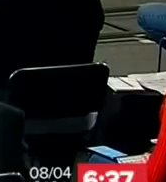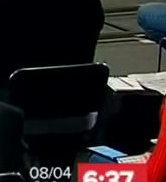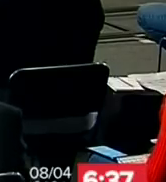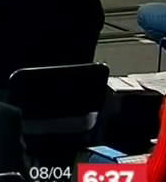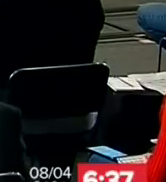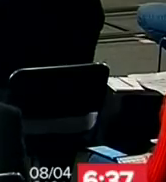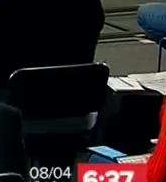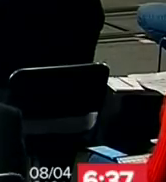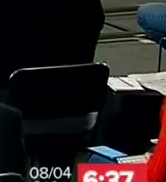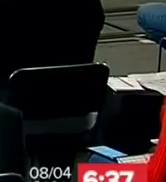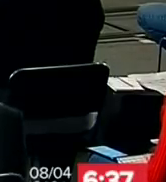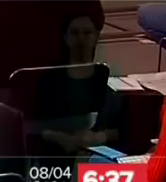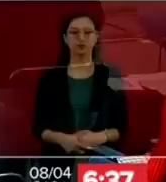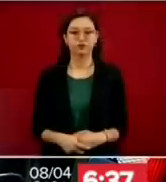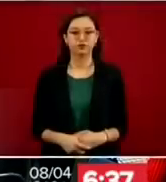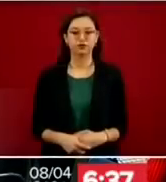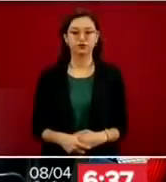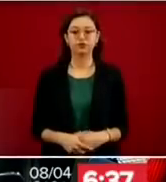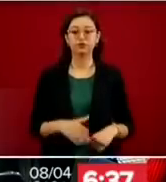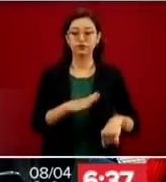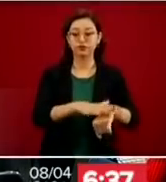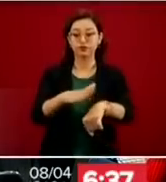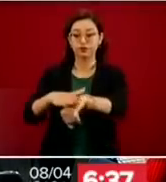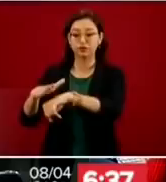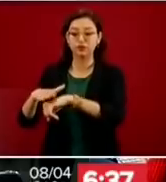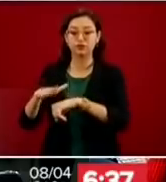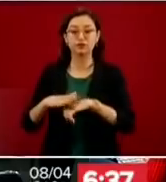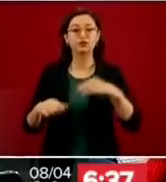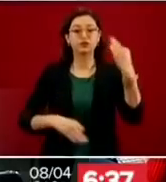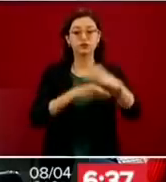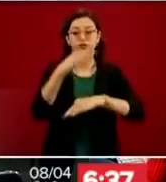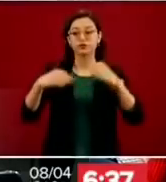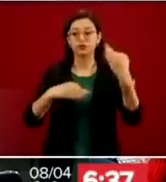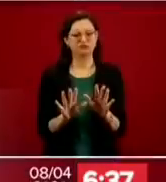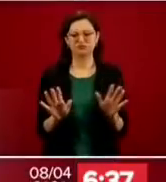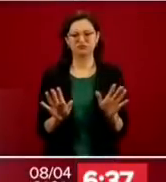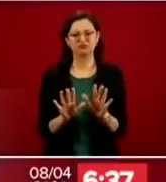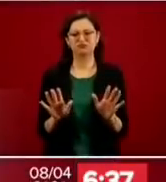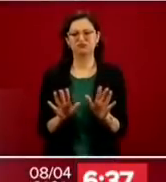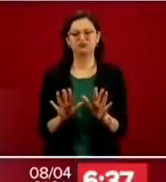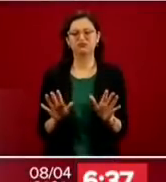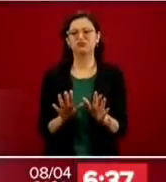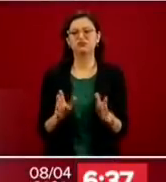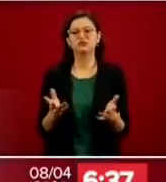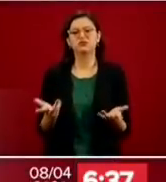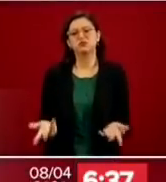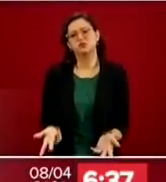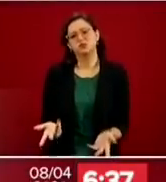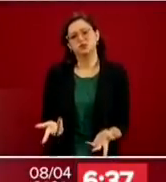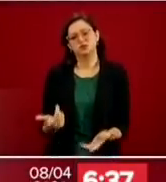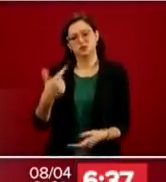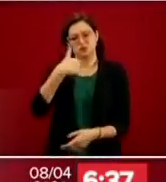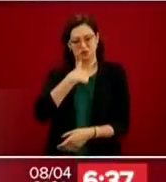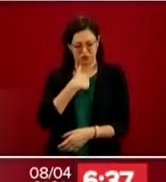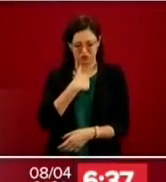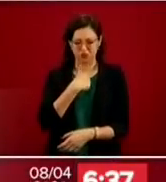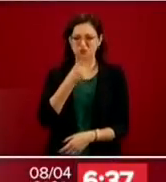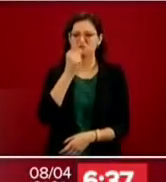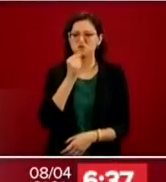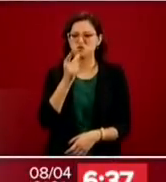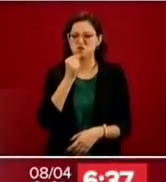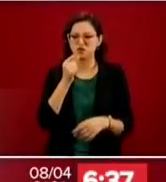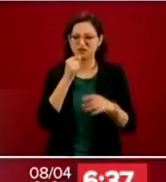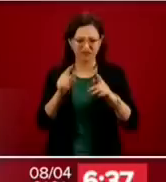No es solo un asunto de prohibición o de que usemos la